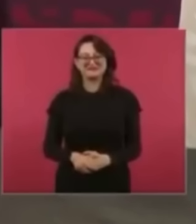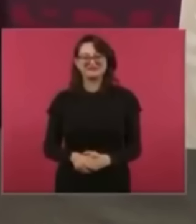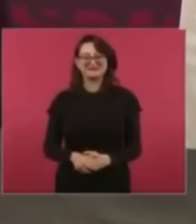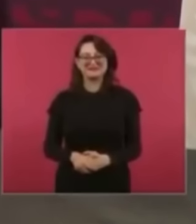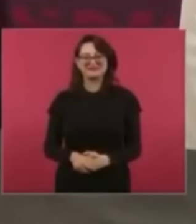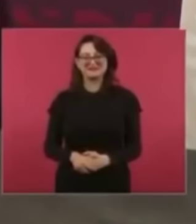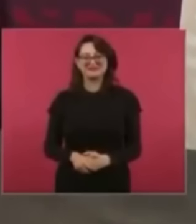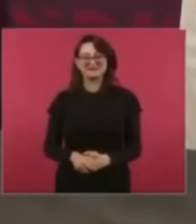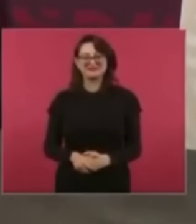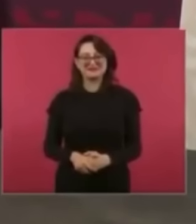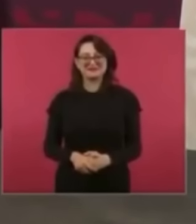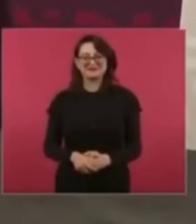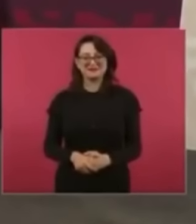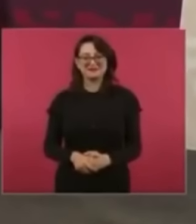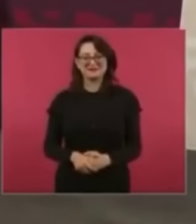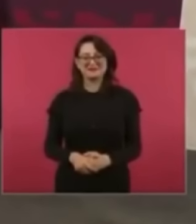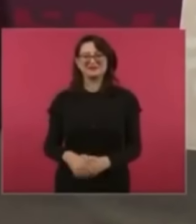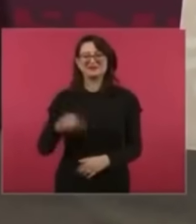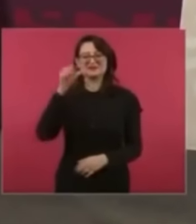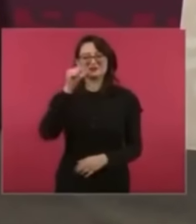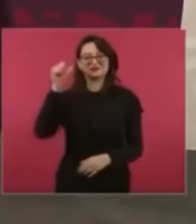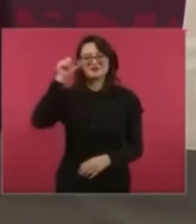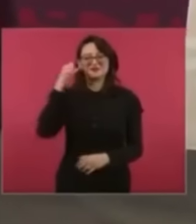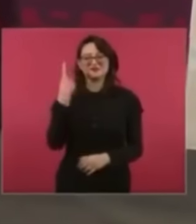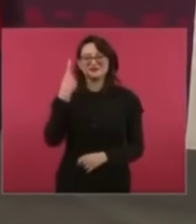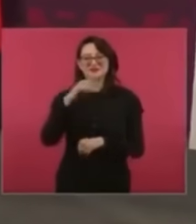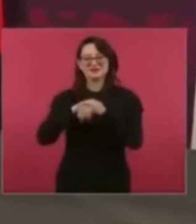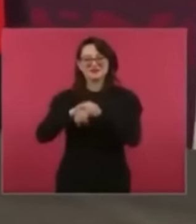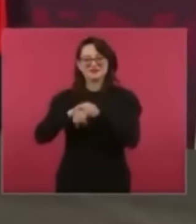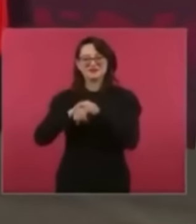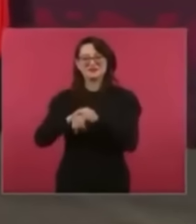Ayer me decía un amigo,